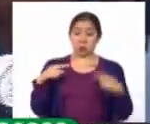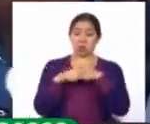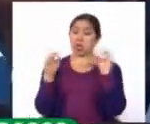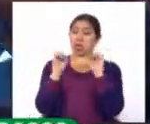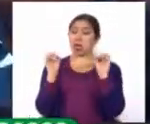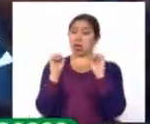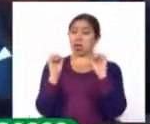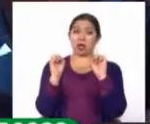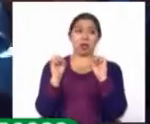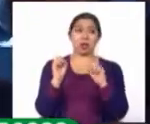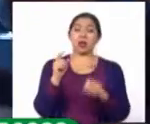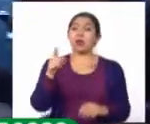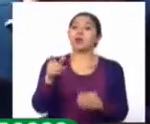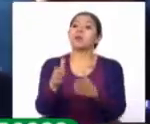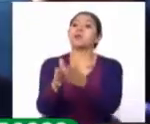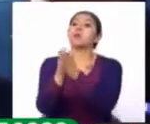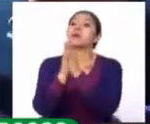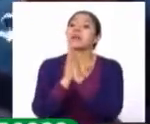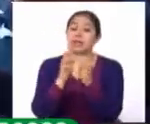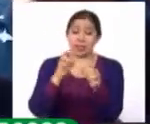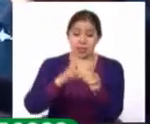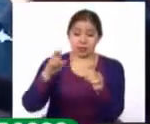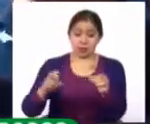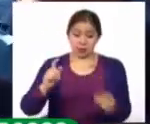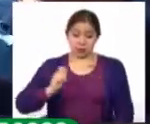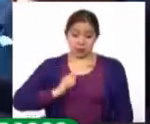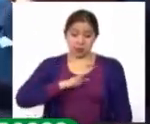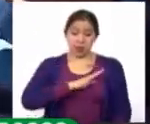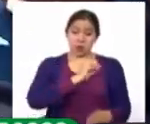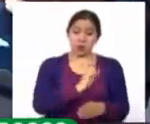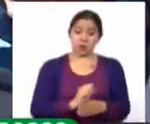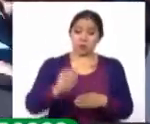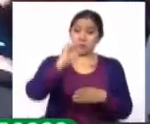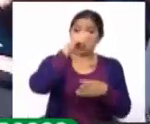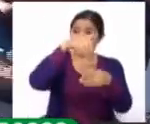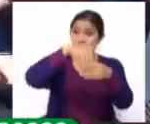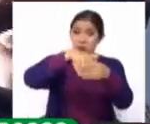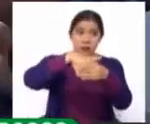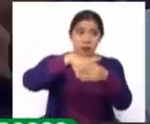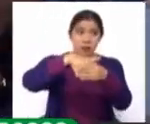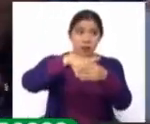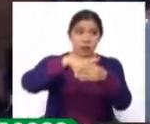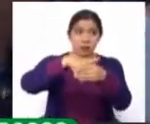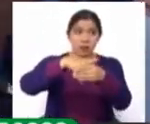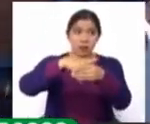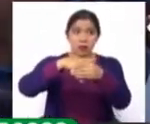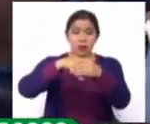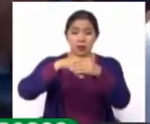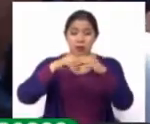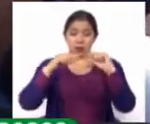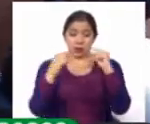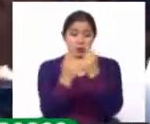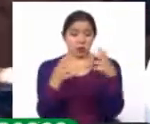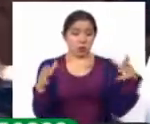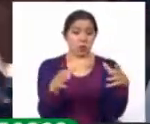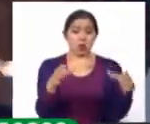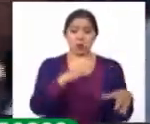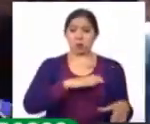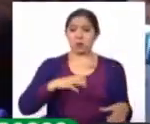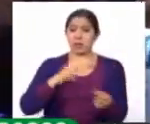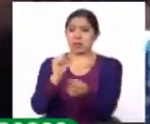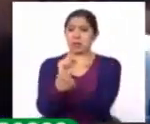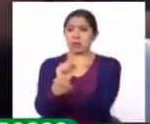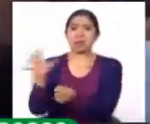No, no, no. Tú pides la renuncia del Tribunal Supremo Electoral. Sí. El conjunto de comités cívicos que están allí